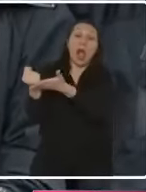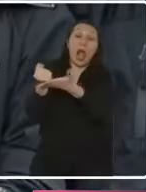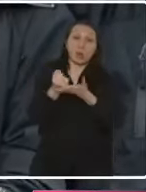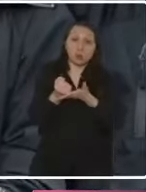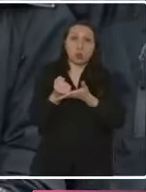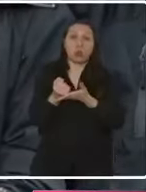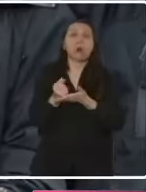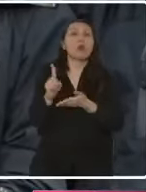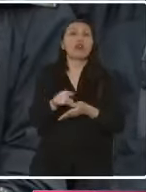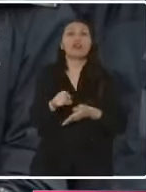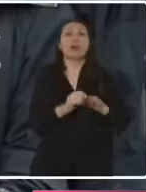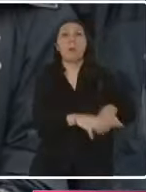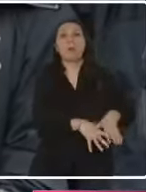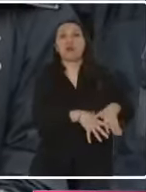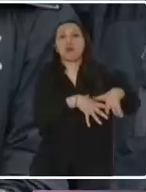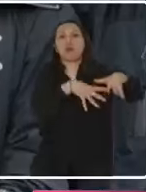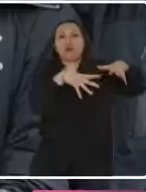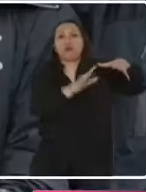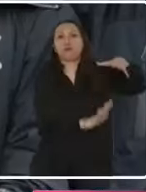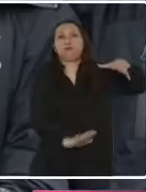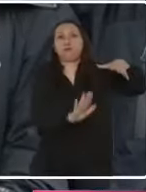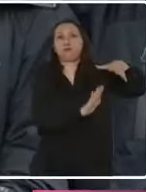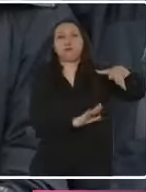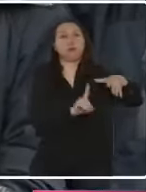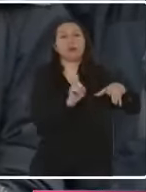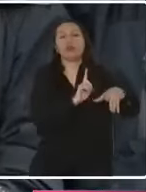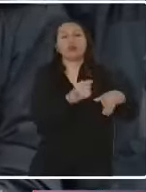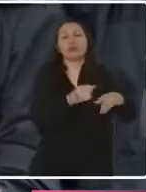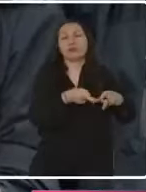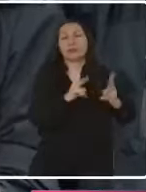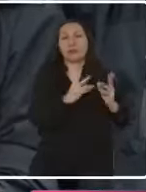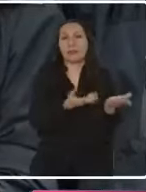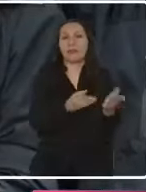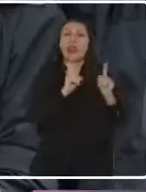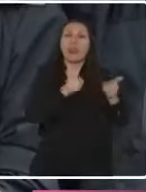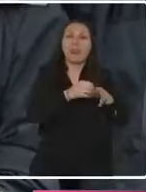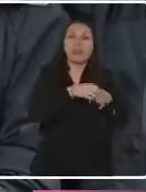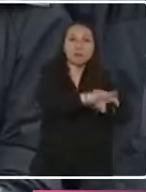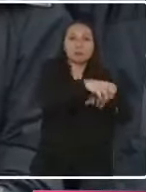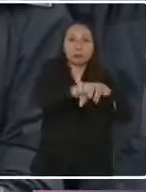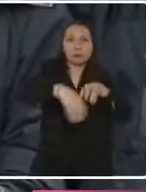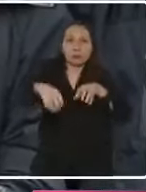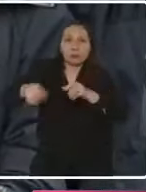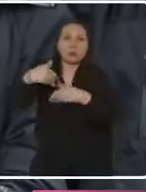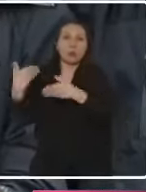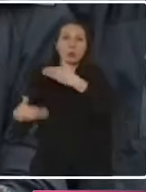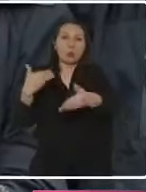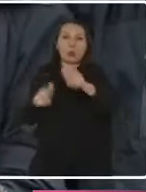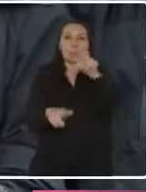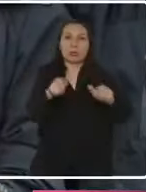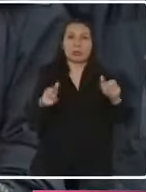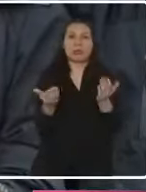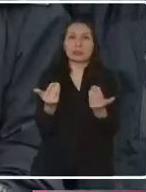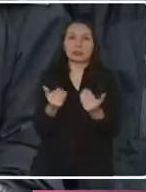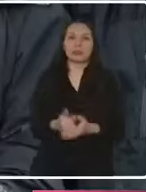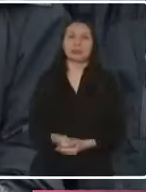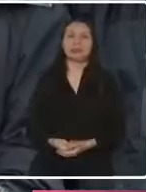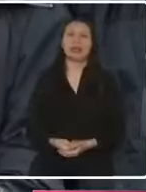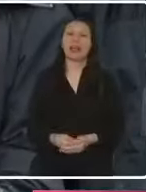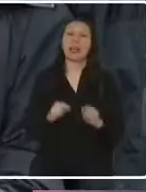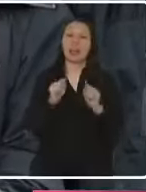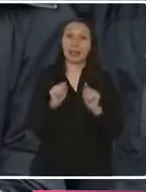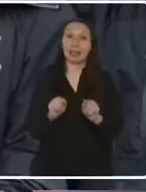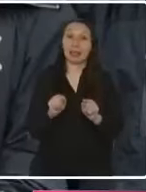no sirve si se queda acumulada, estoqueada en centros de acopio. Tiene que llegar a las personas que la necesitan. Y